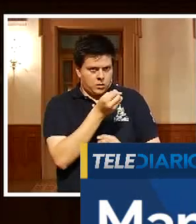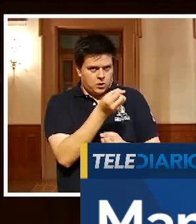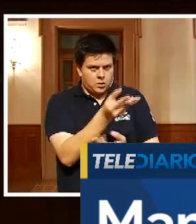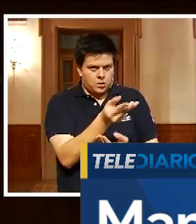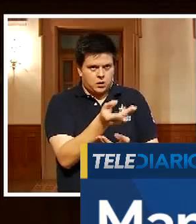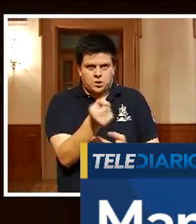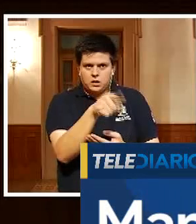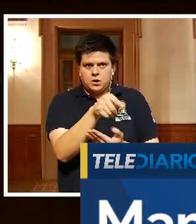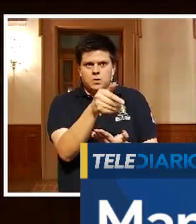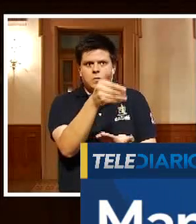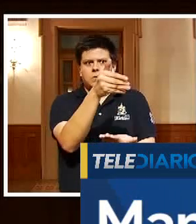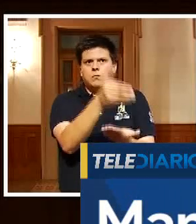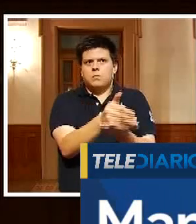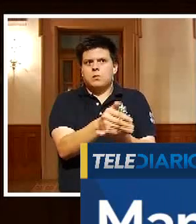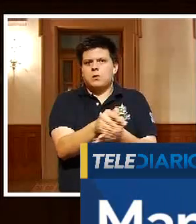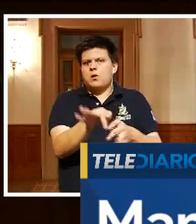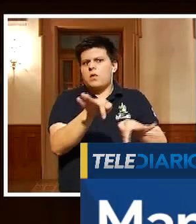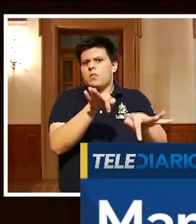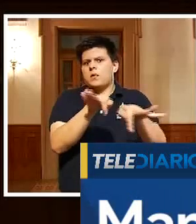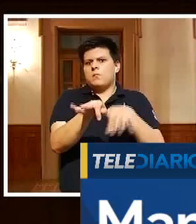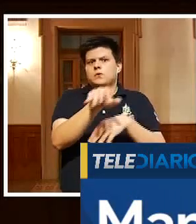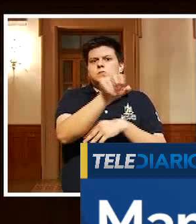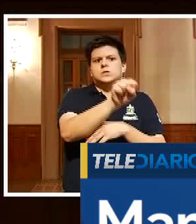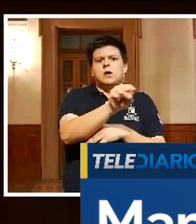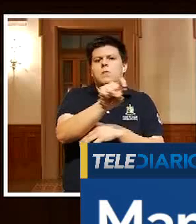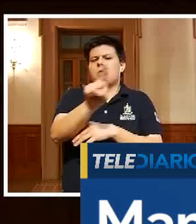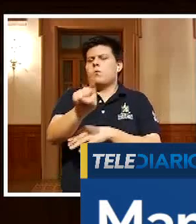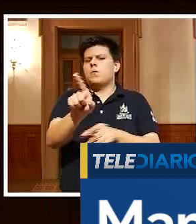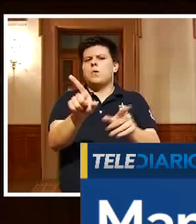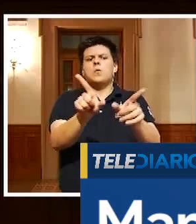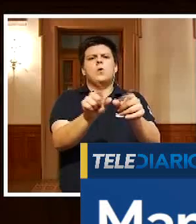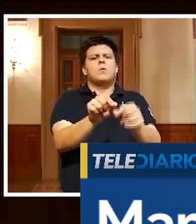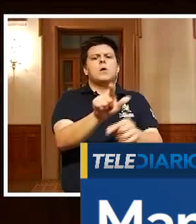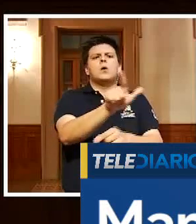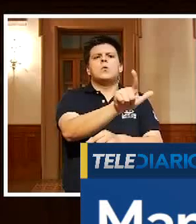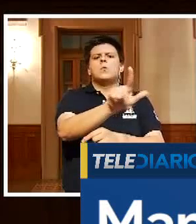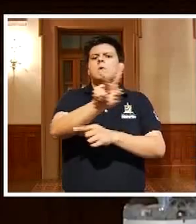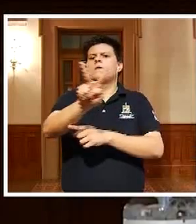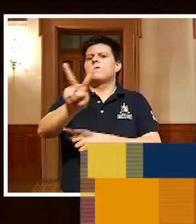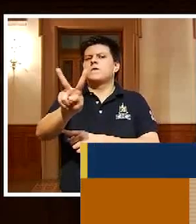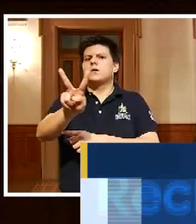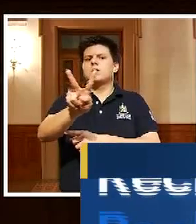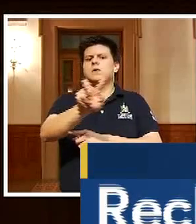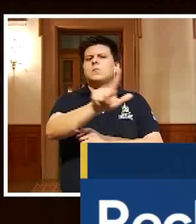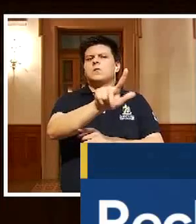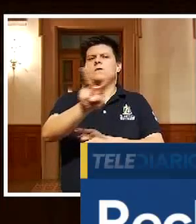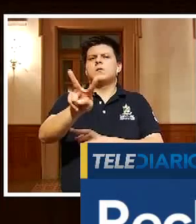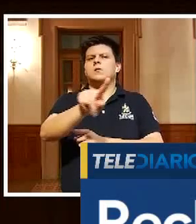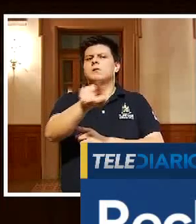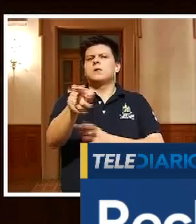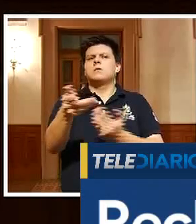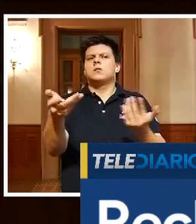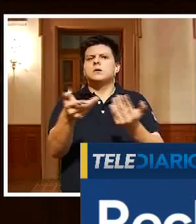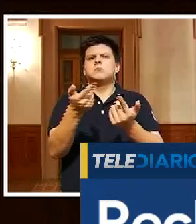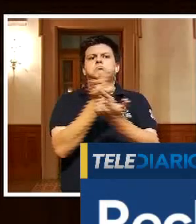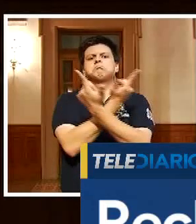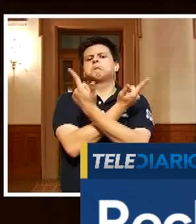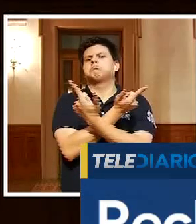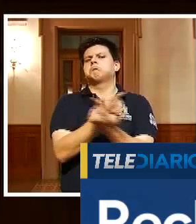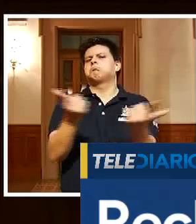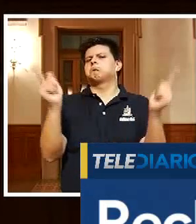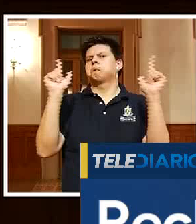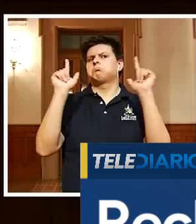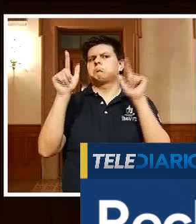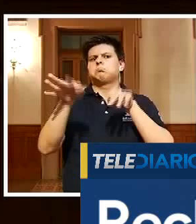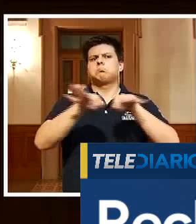suspendieran actividades sábados y domingos. De lunes a viernes está abierta las